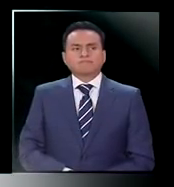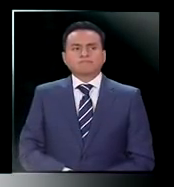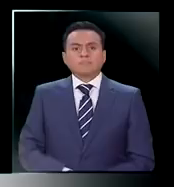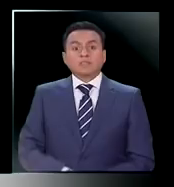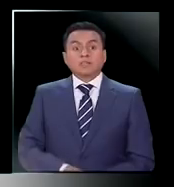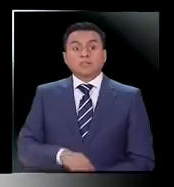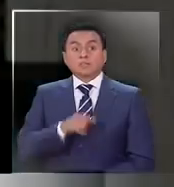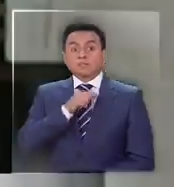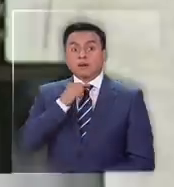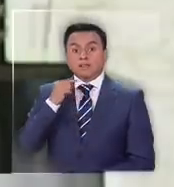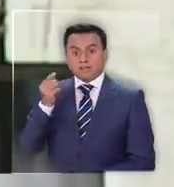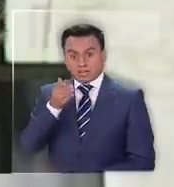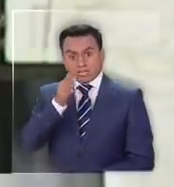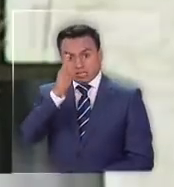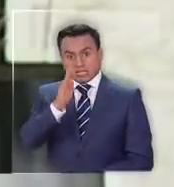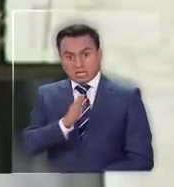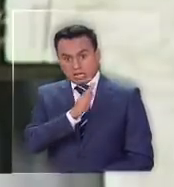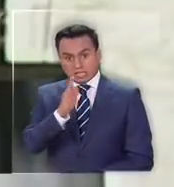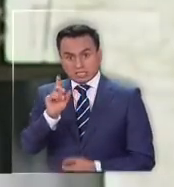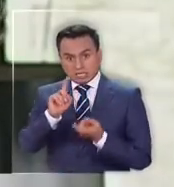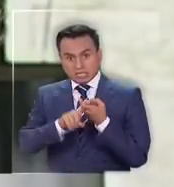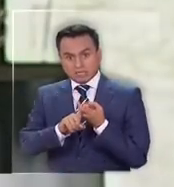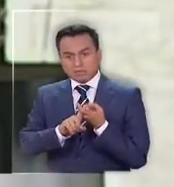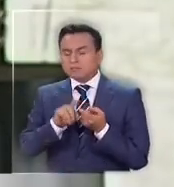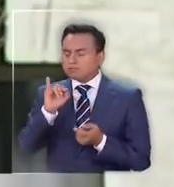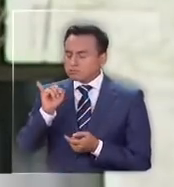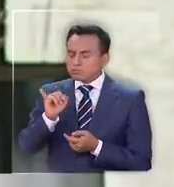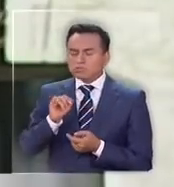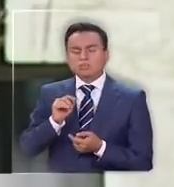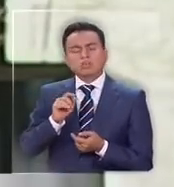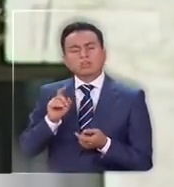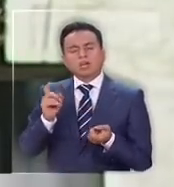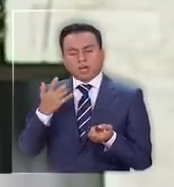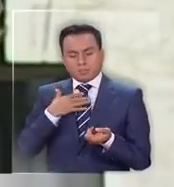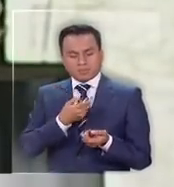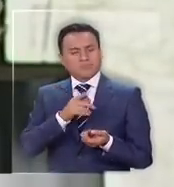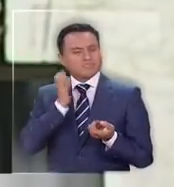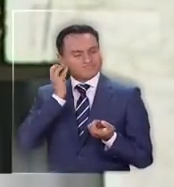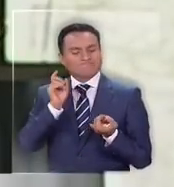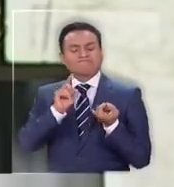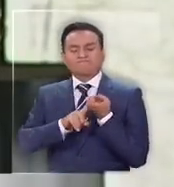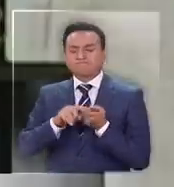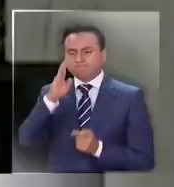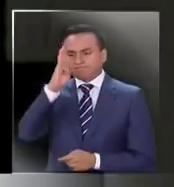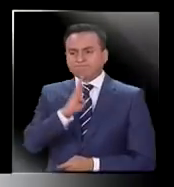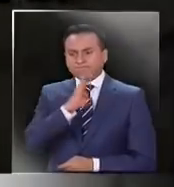¿El padre te casa? Sí. Me casa él.